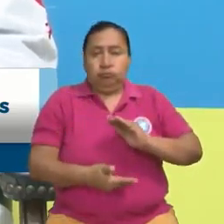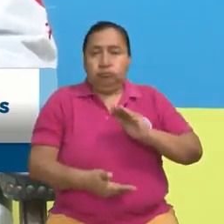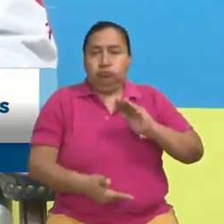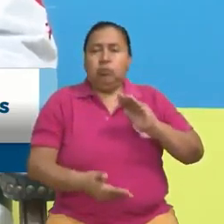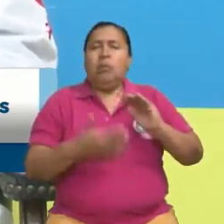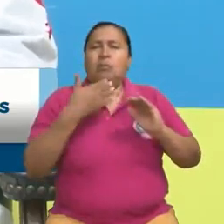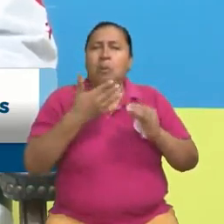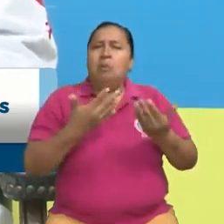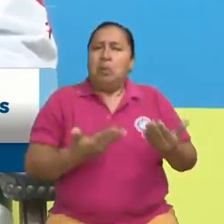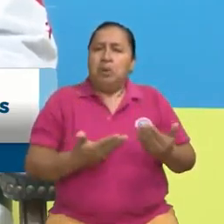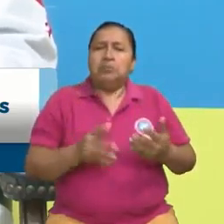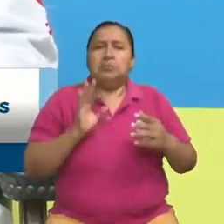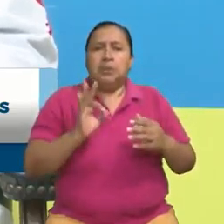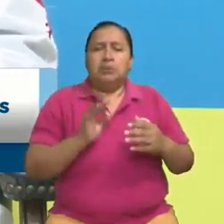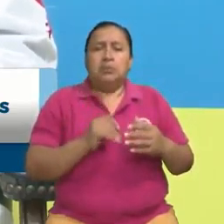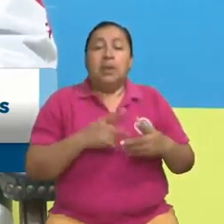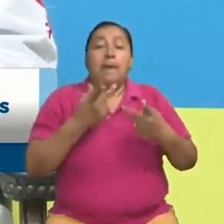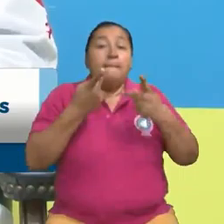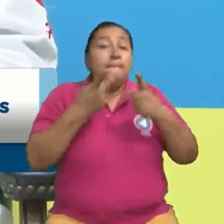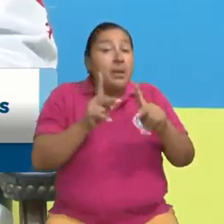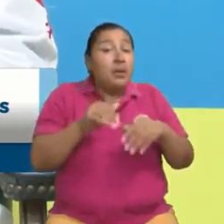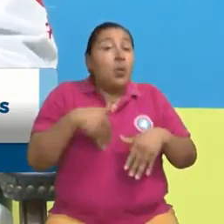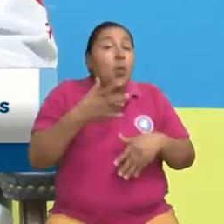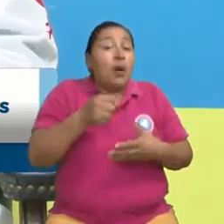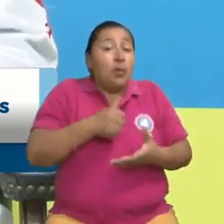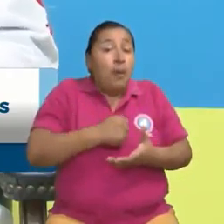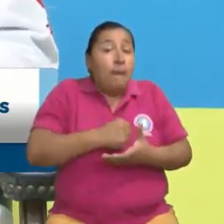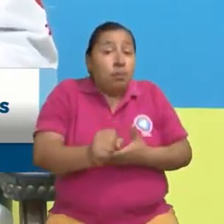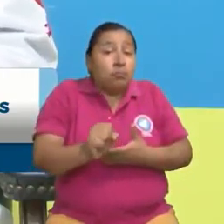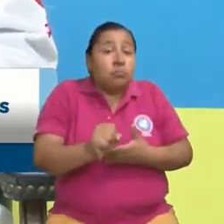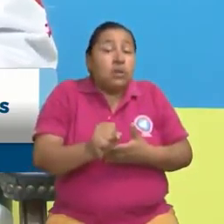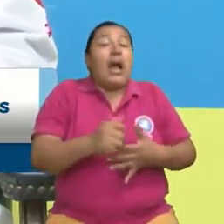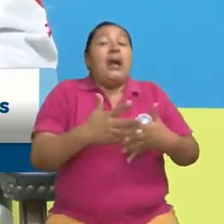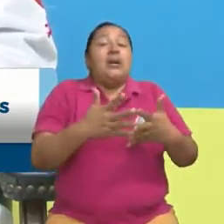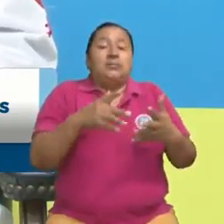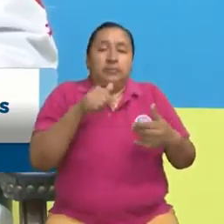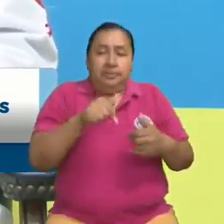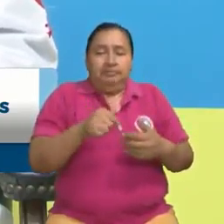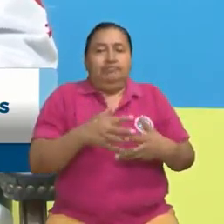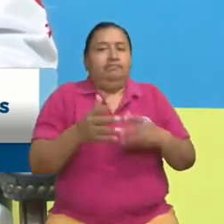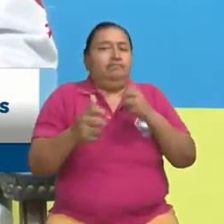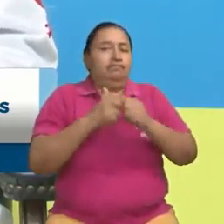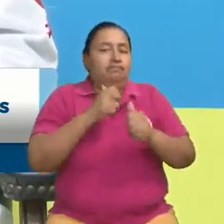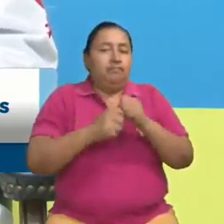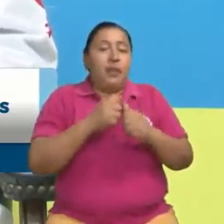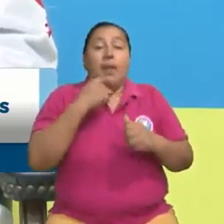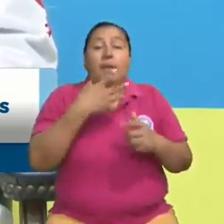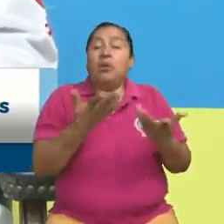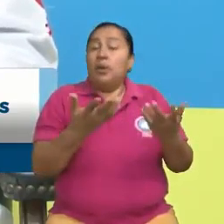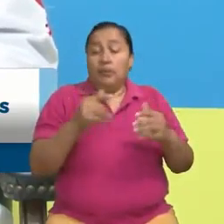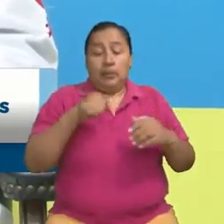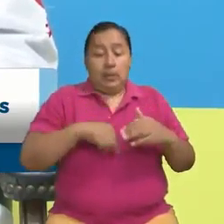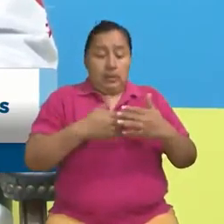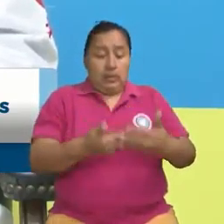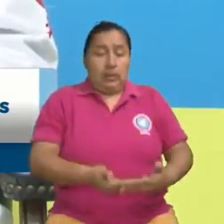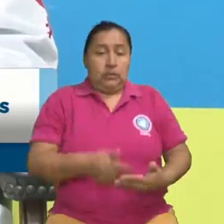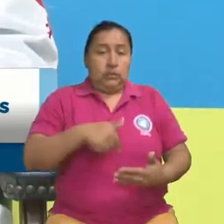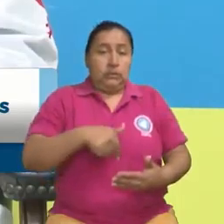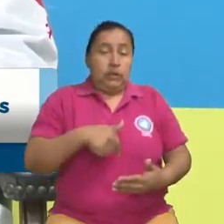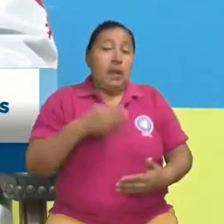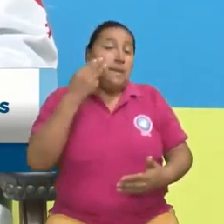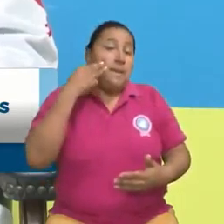peso. Y al nacer ya se nos va a complicar. ¿Por qué? Porque durante el momento de la gestación, la mamá es la que le